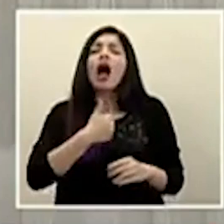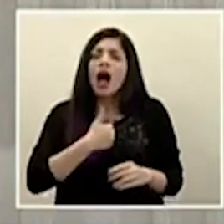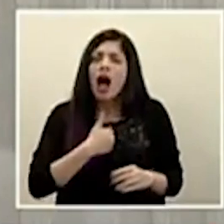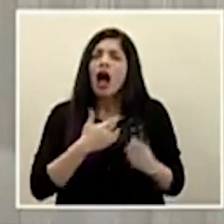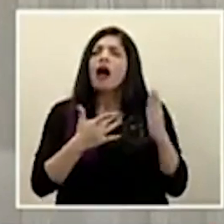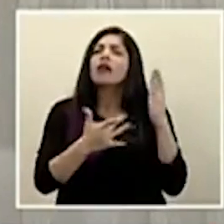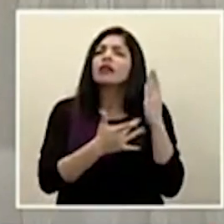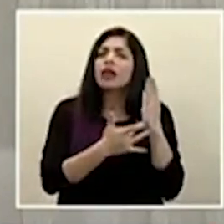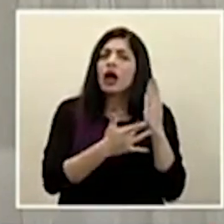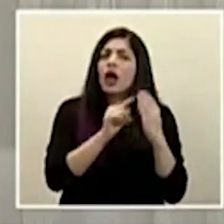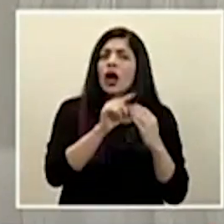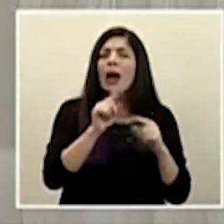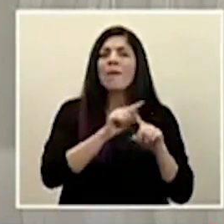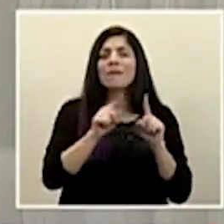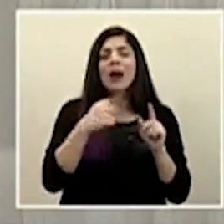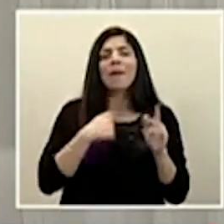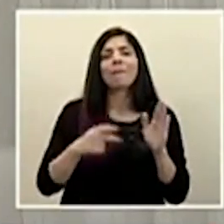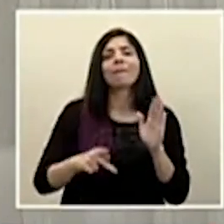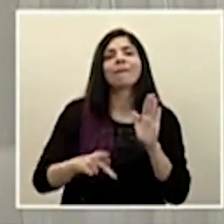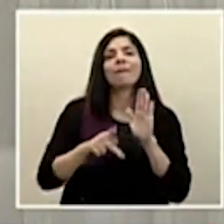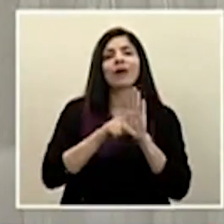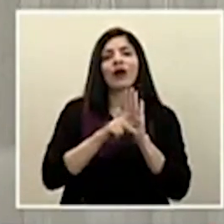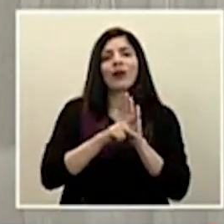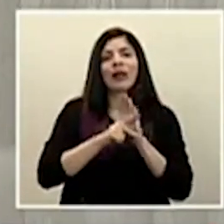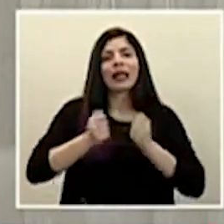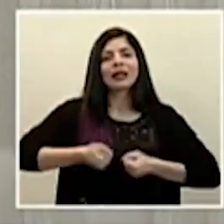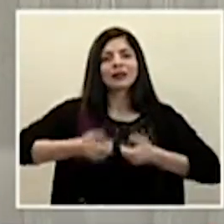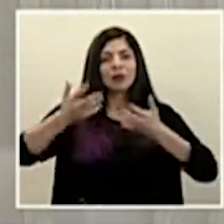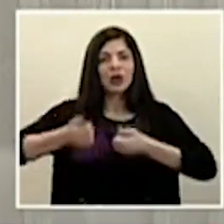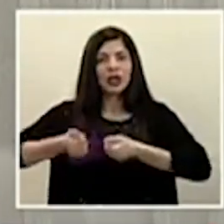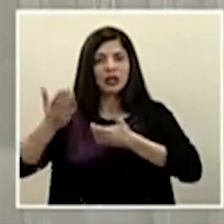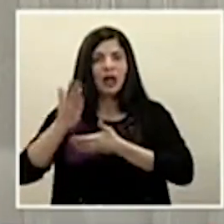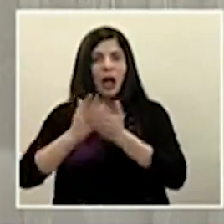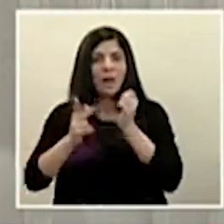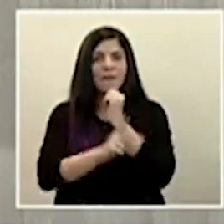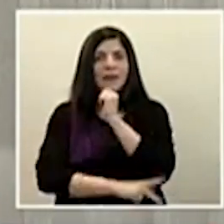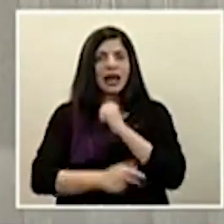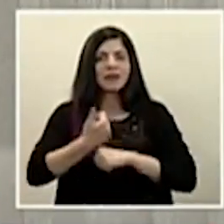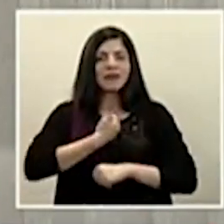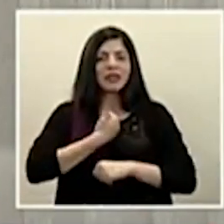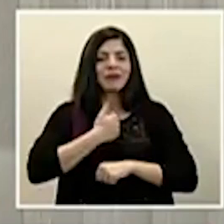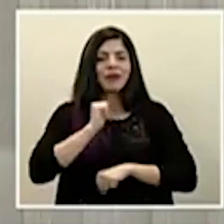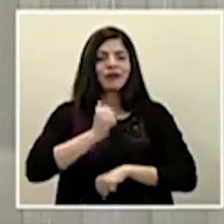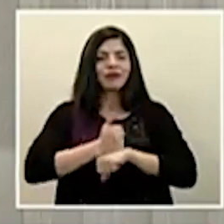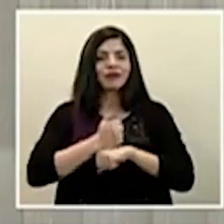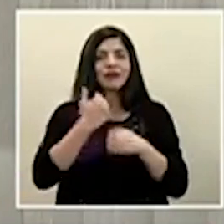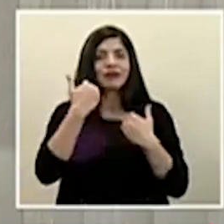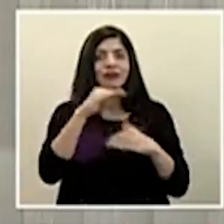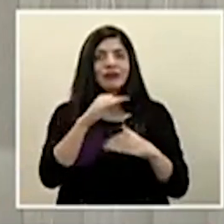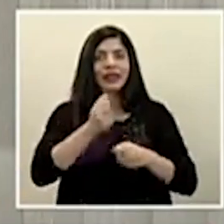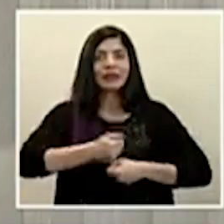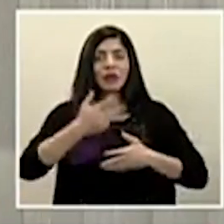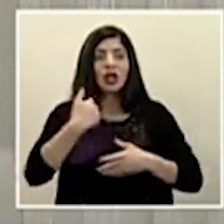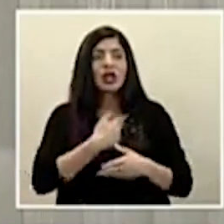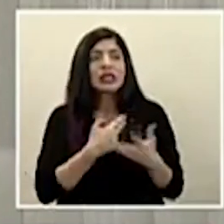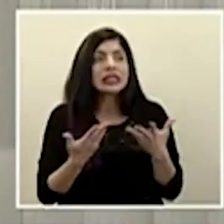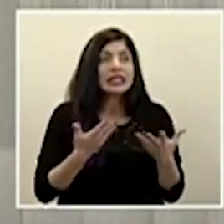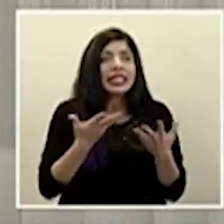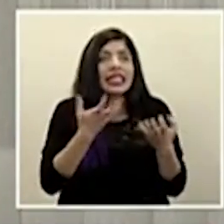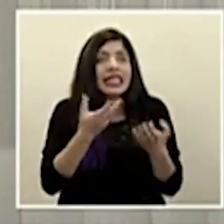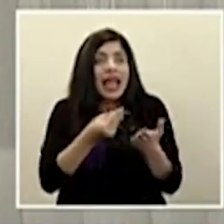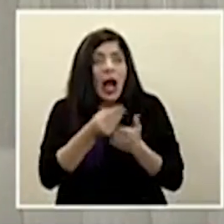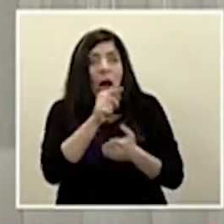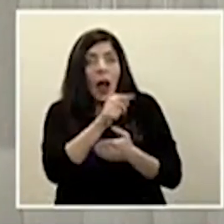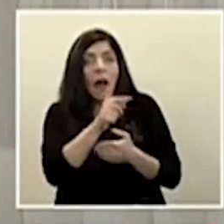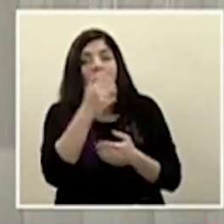tienen prohibición de exportación de ciertos países, donde son unas pruebas que quisiéramos adquirir y no hemos podido por